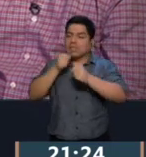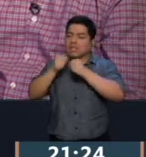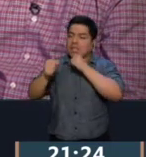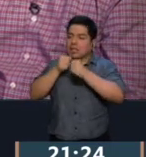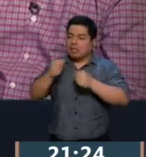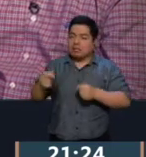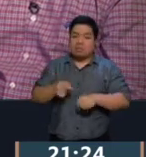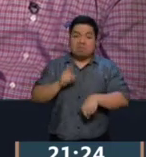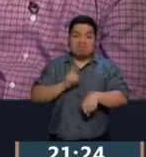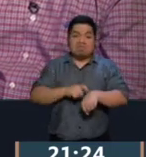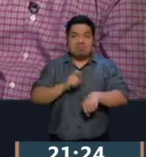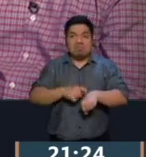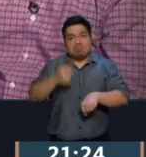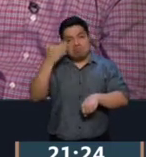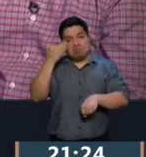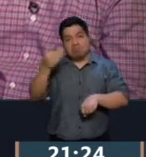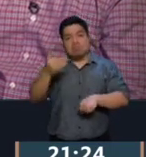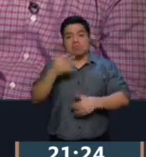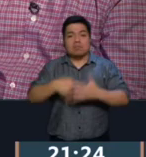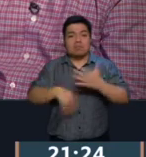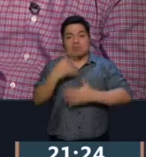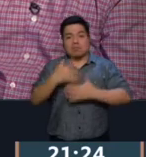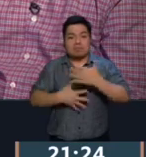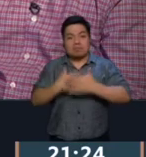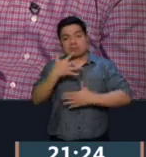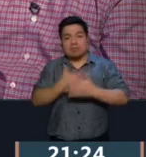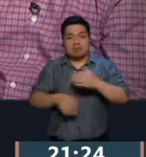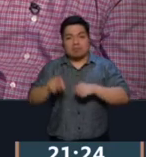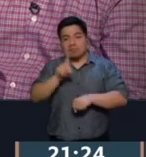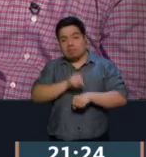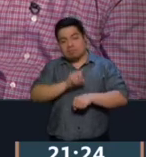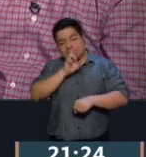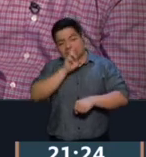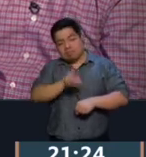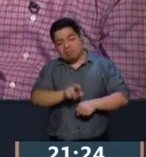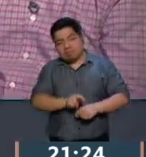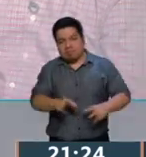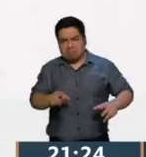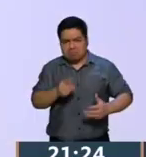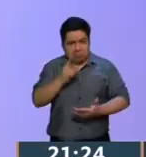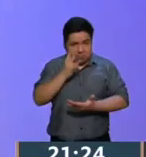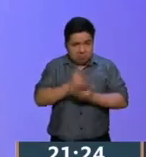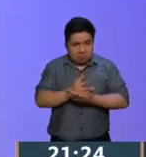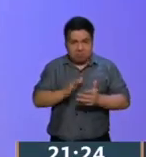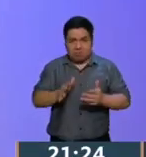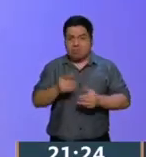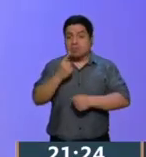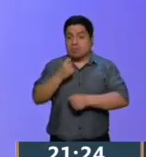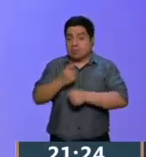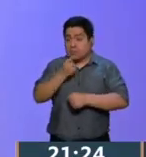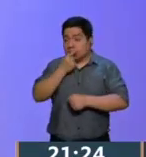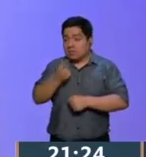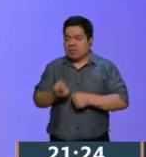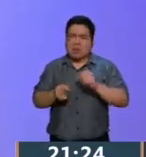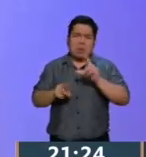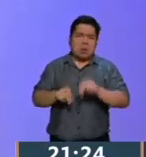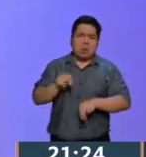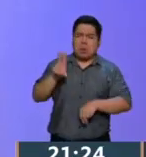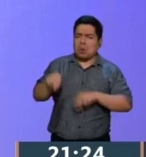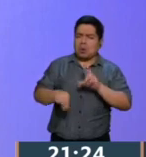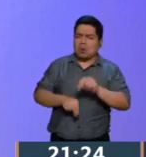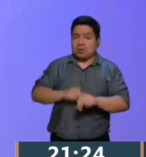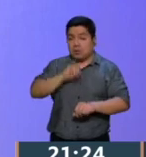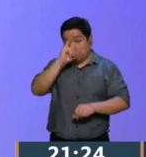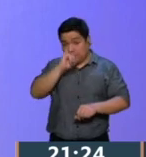comunicación, se tardó prácticamente 14, 15 días en reaccionar. Pero no solamente eso, primero negaron el problema. El jefe